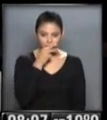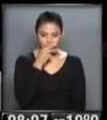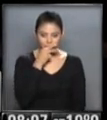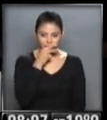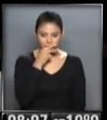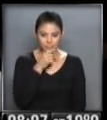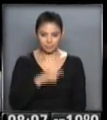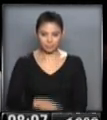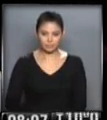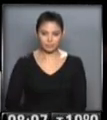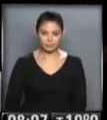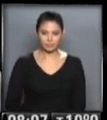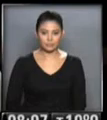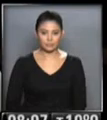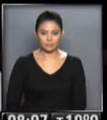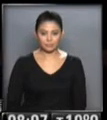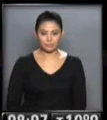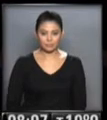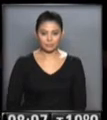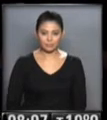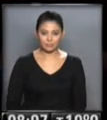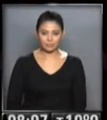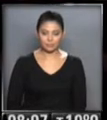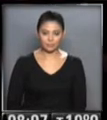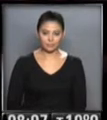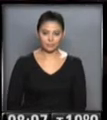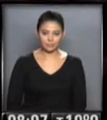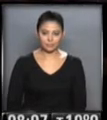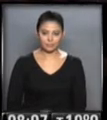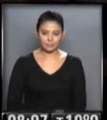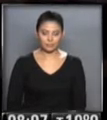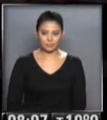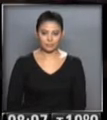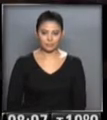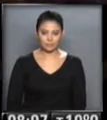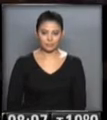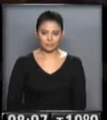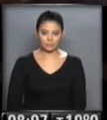deme. Honorable profesor, ¿cómo le va? ¿Qué dice usted? ¿Qué cuenta, sí? ¡Ah! Que va a venir.